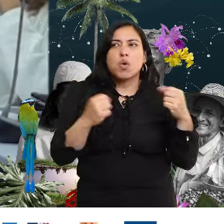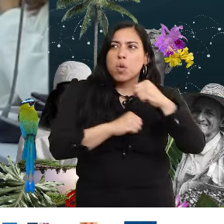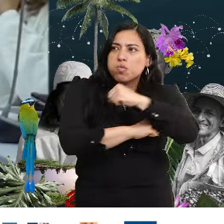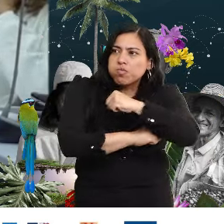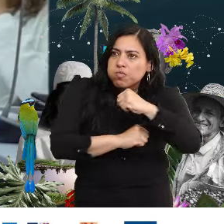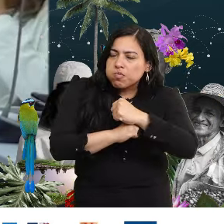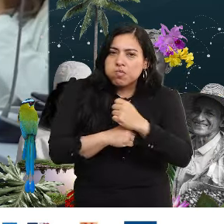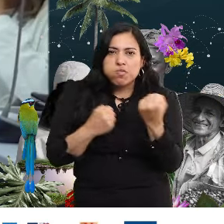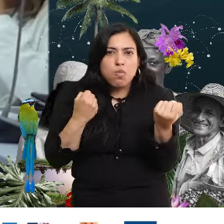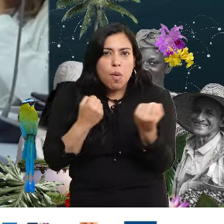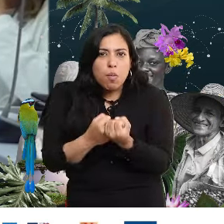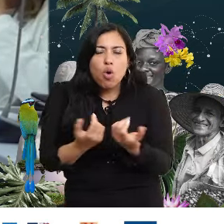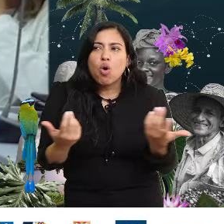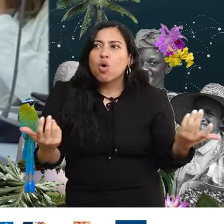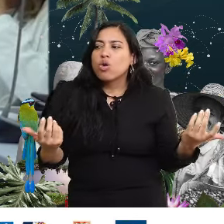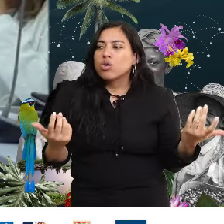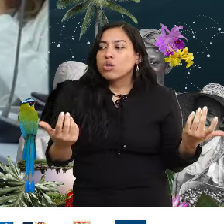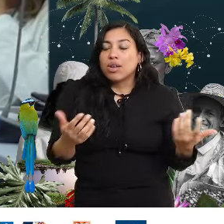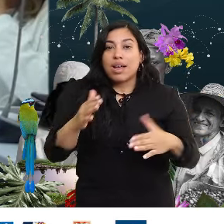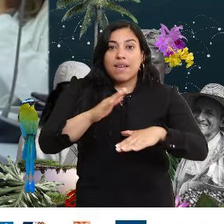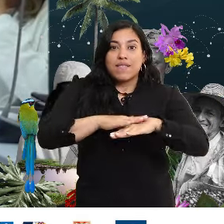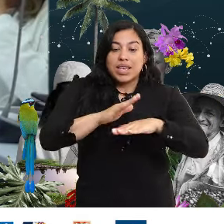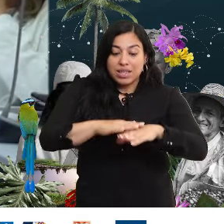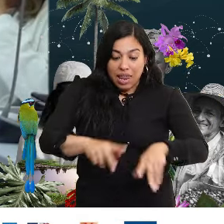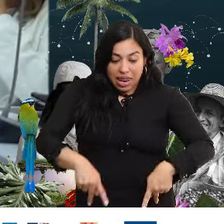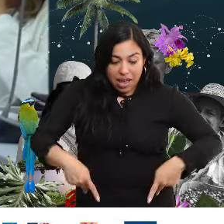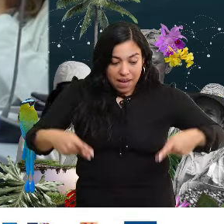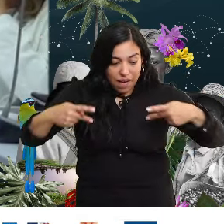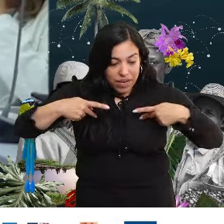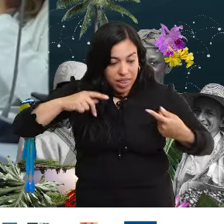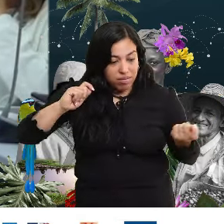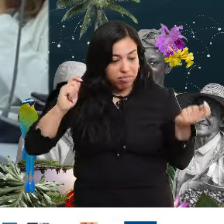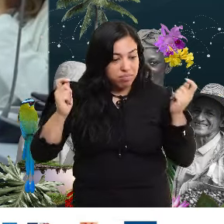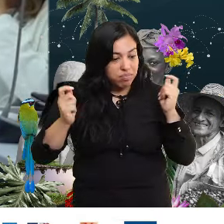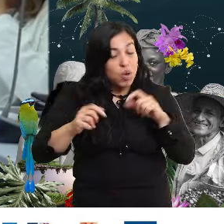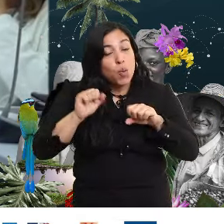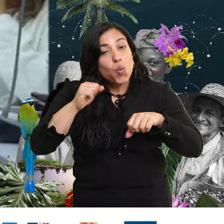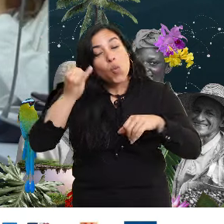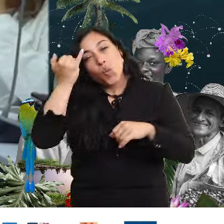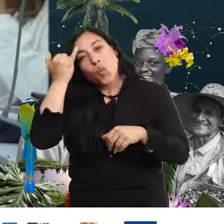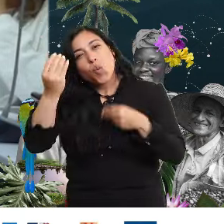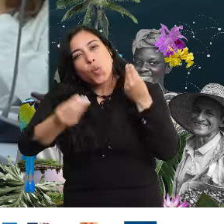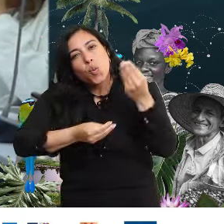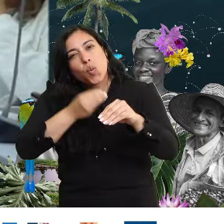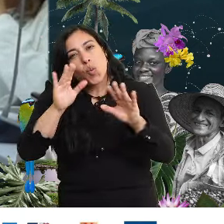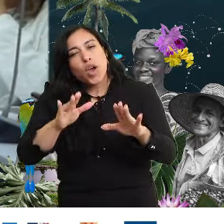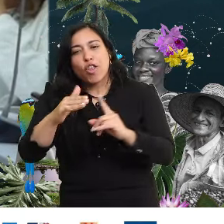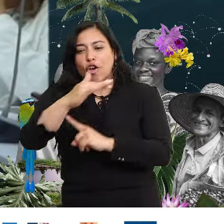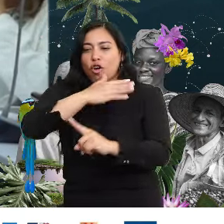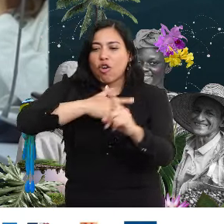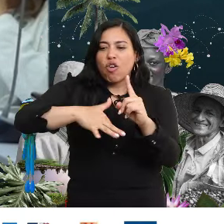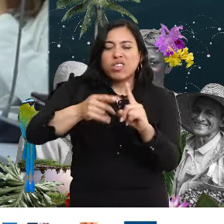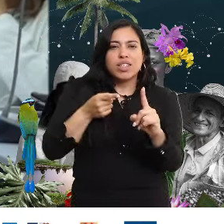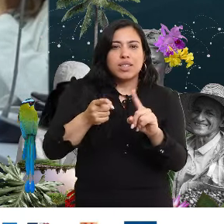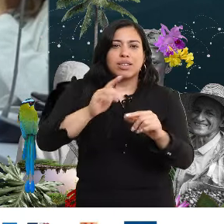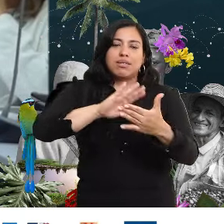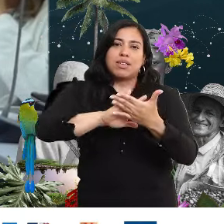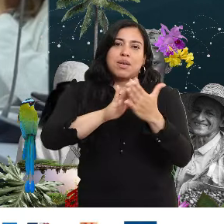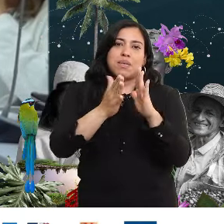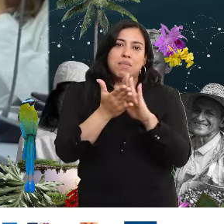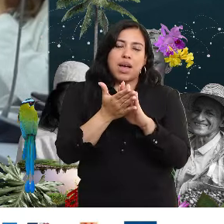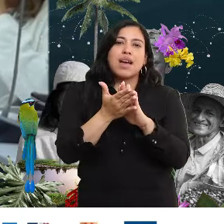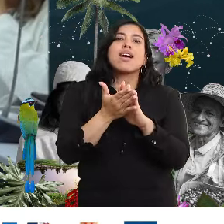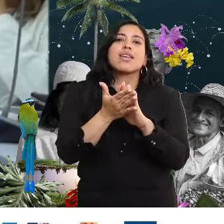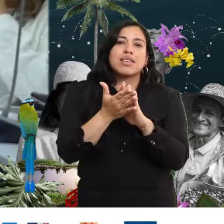solidaridades, a reconstruir, en la forma de reconstruir la vida, crear también contextos de paz